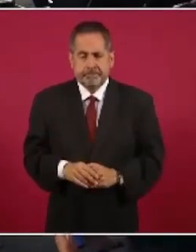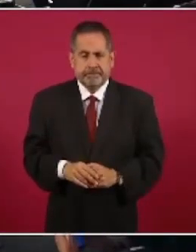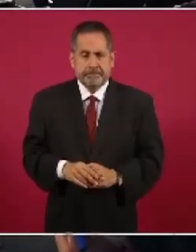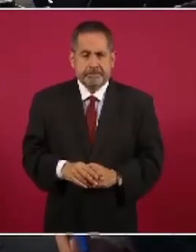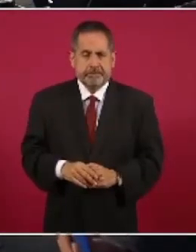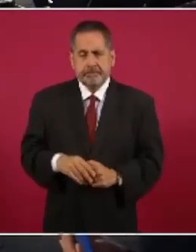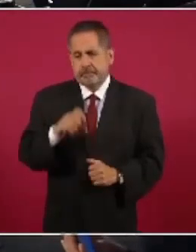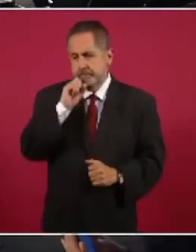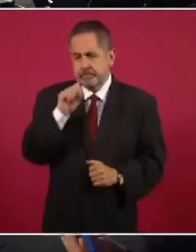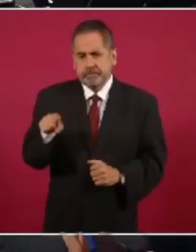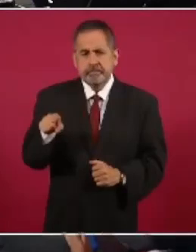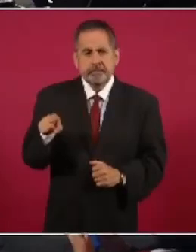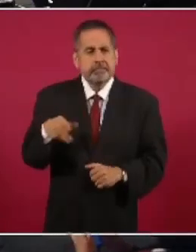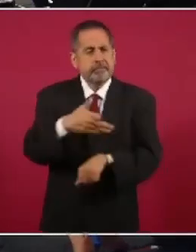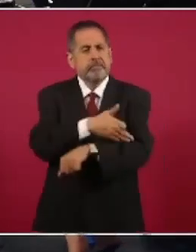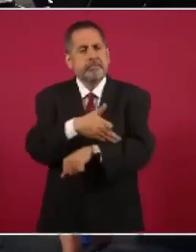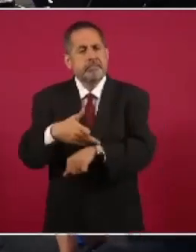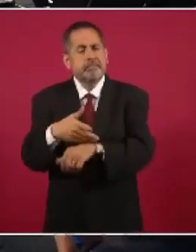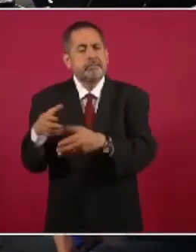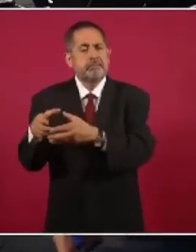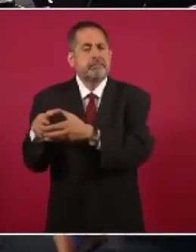viene también la familia